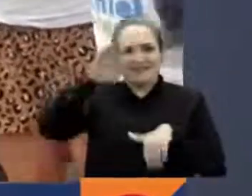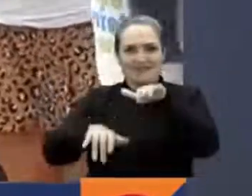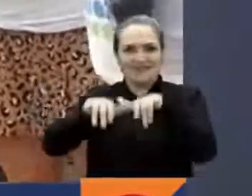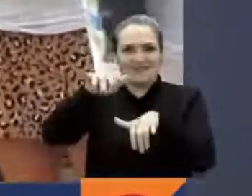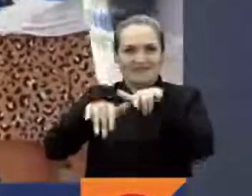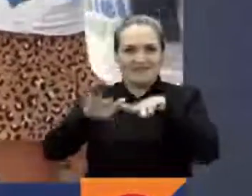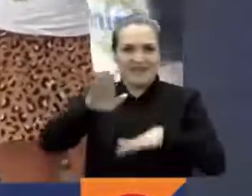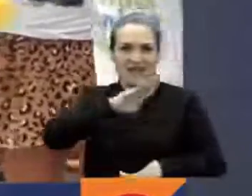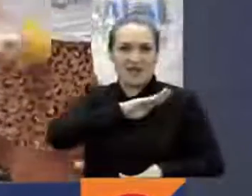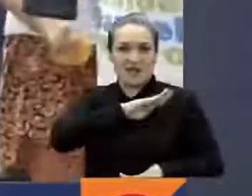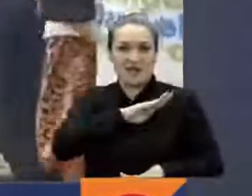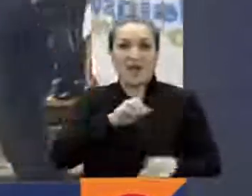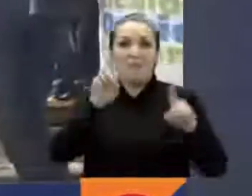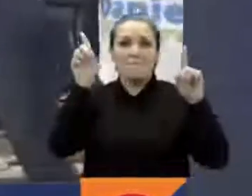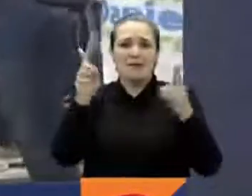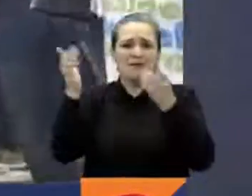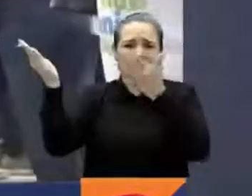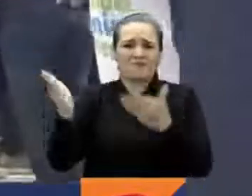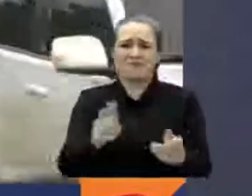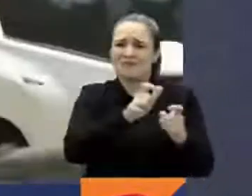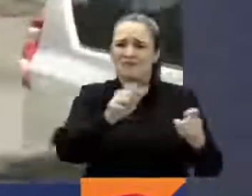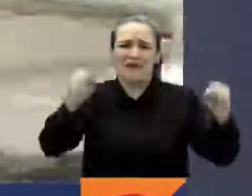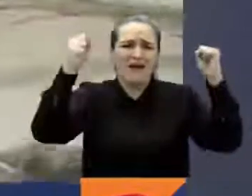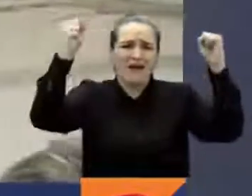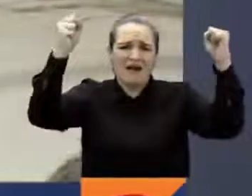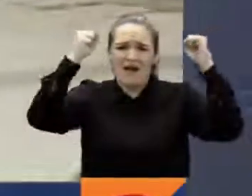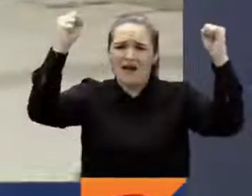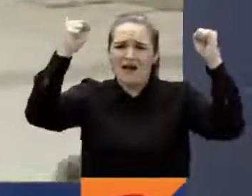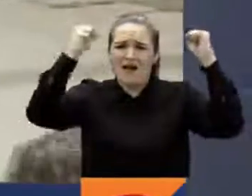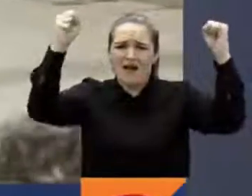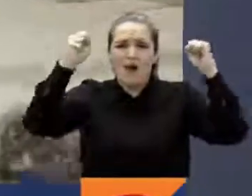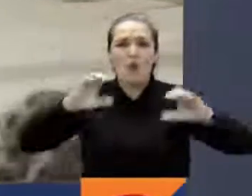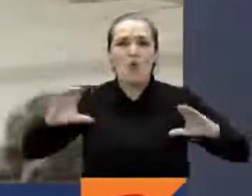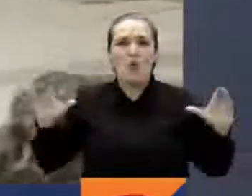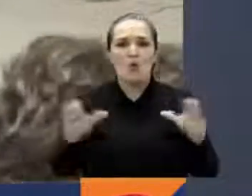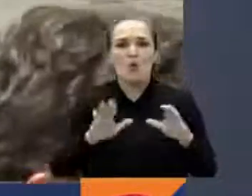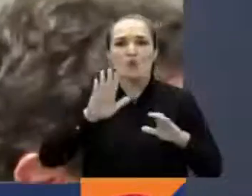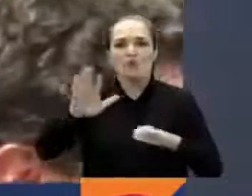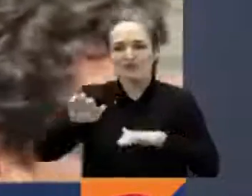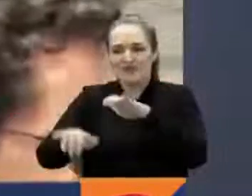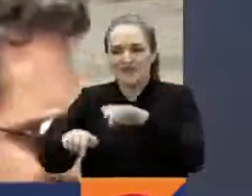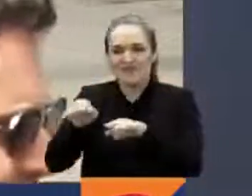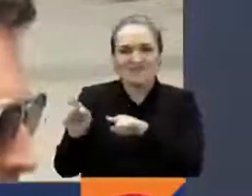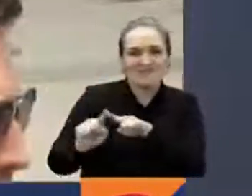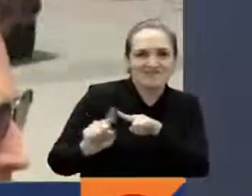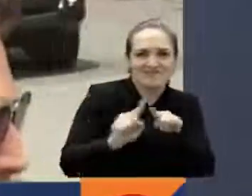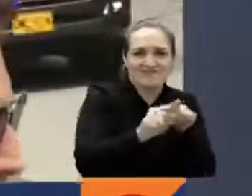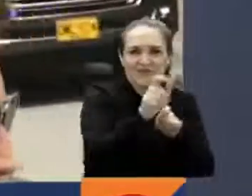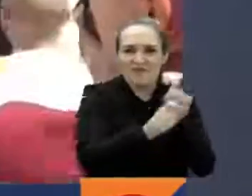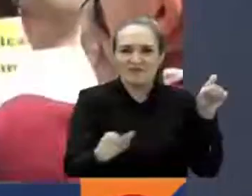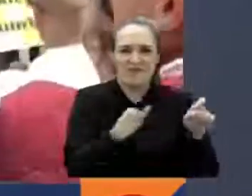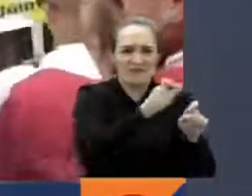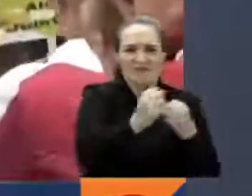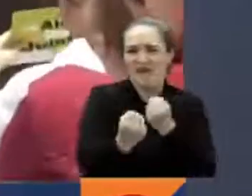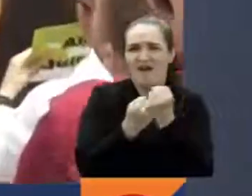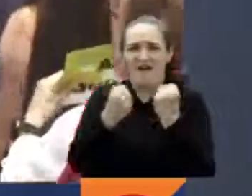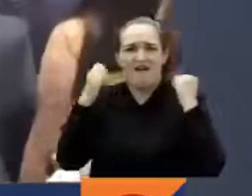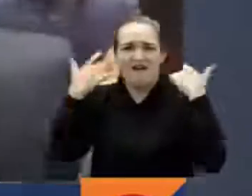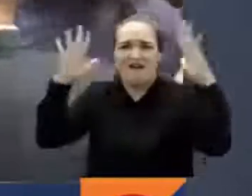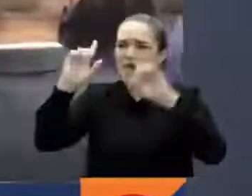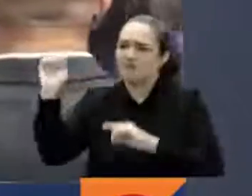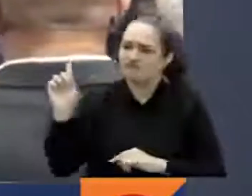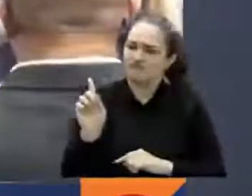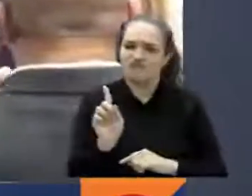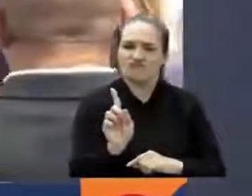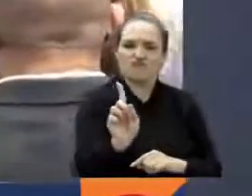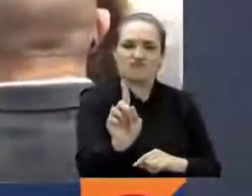pero llegó en medio de un recibimiento por parte de los miembros del gabinete de la alcaldía municipal y también otros simpatizantes. Inicialmente